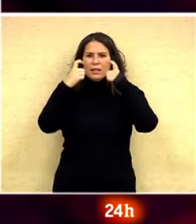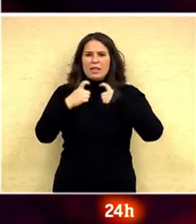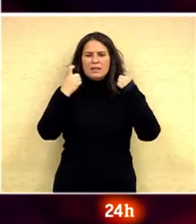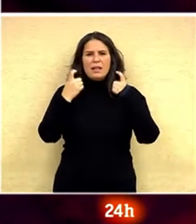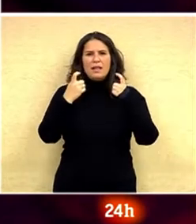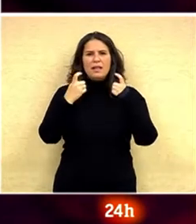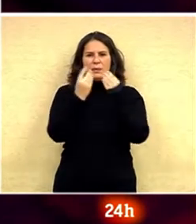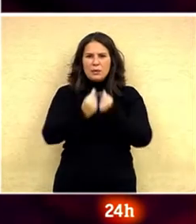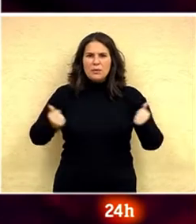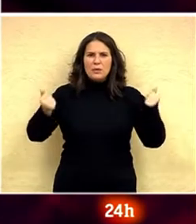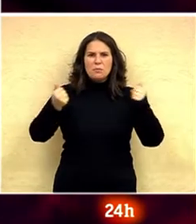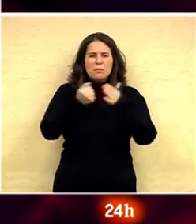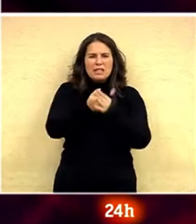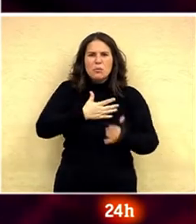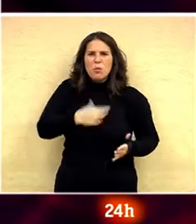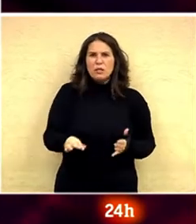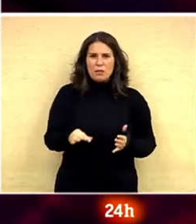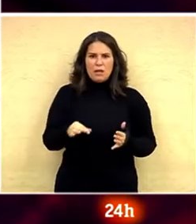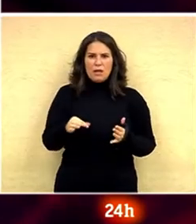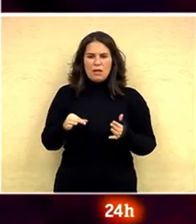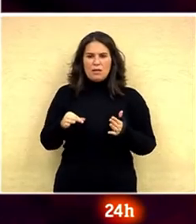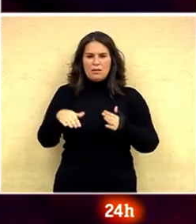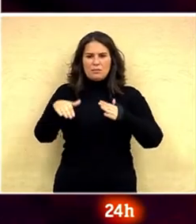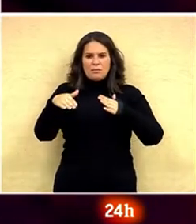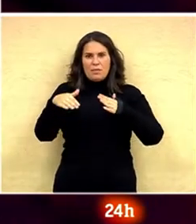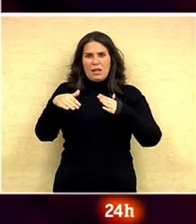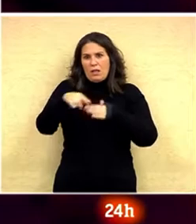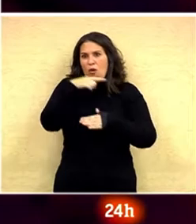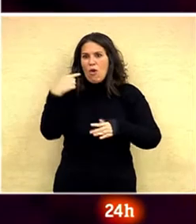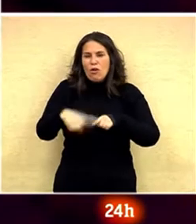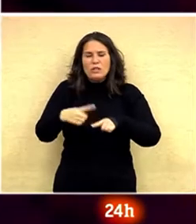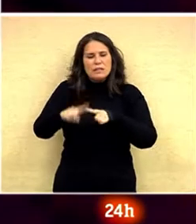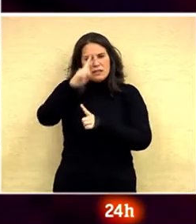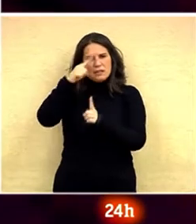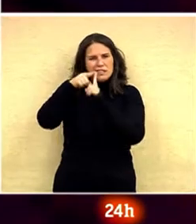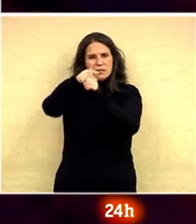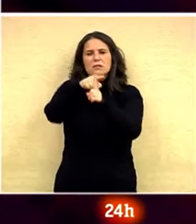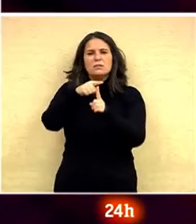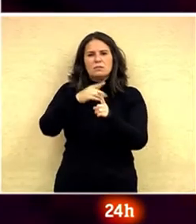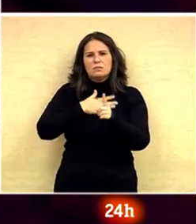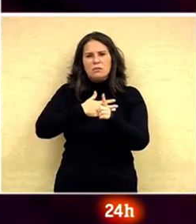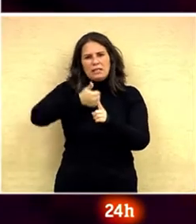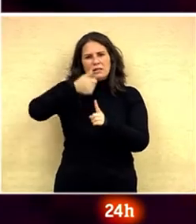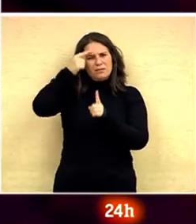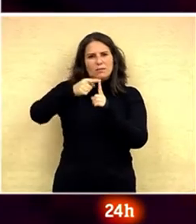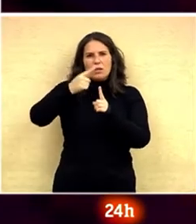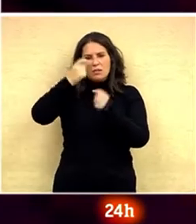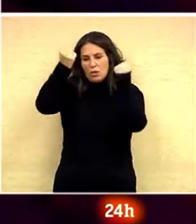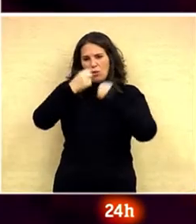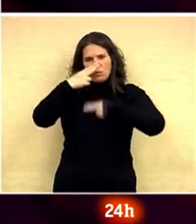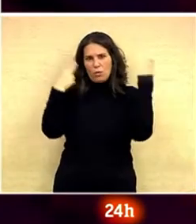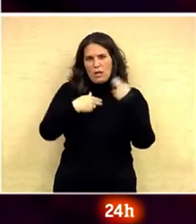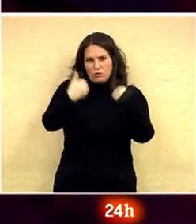mitigar, en lo posible, recuperar esas pérdidas ha sido y sigue siendo la primera y fundamental finalidad de las instituciones